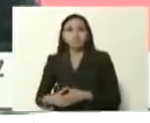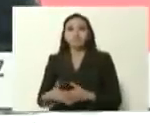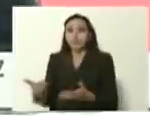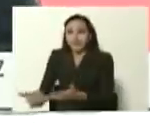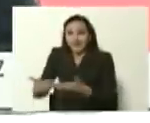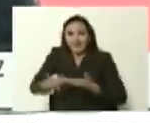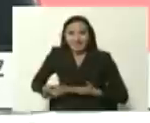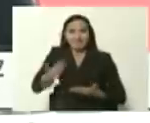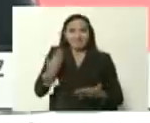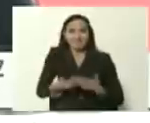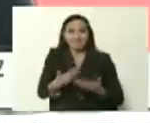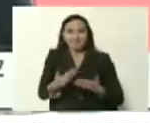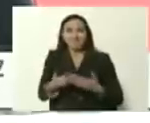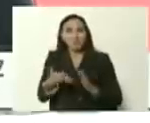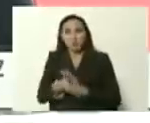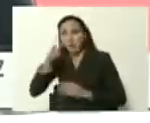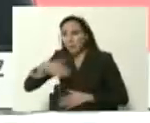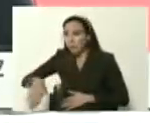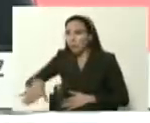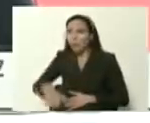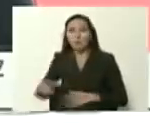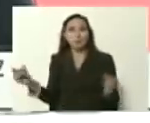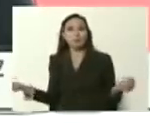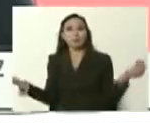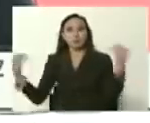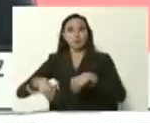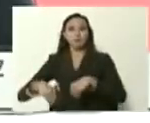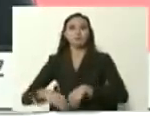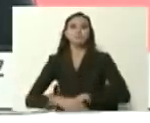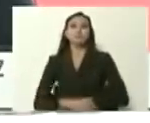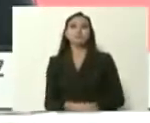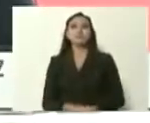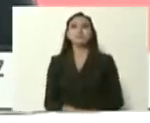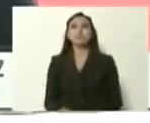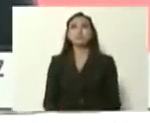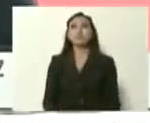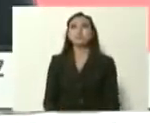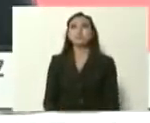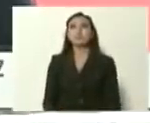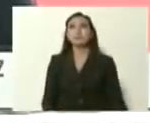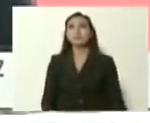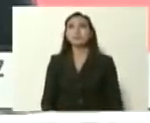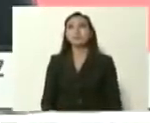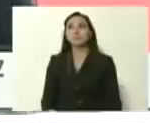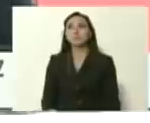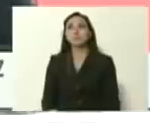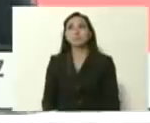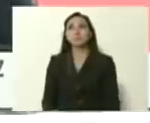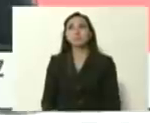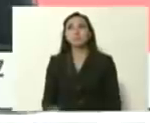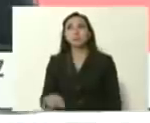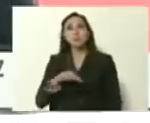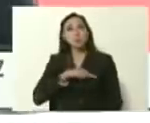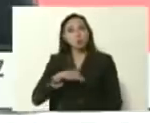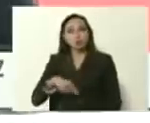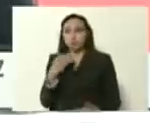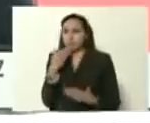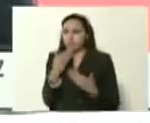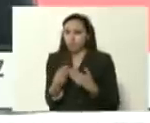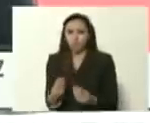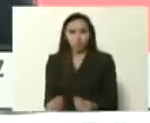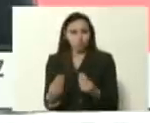lo que del pueblo de Dios venga. Estamos realmente muy